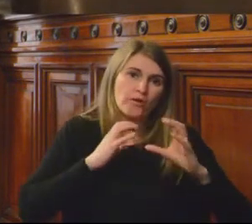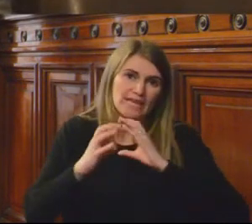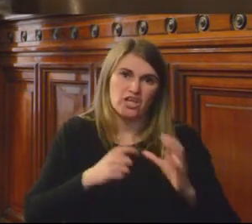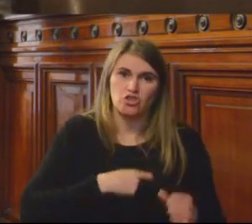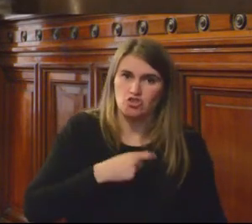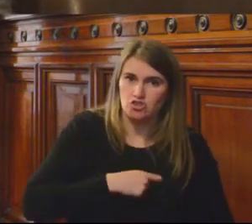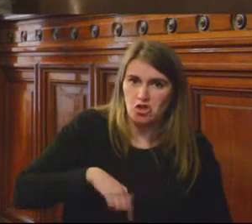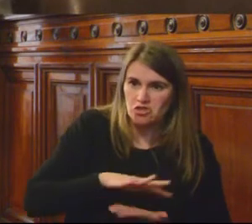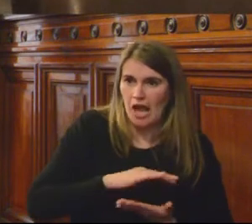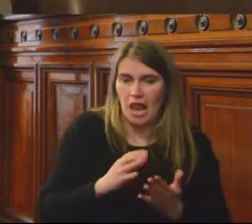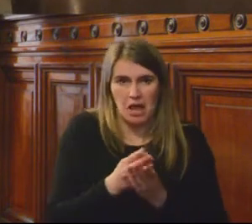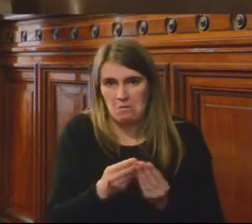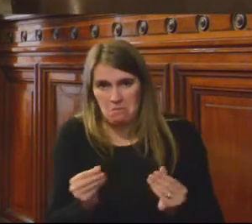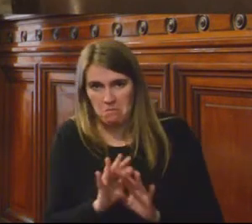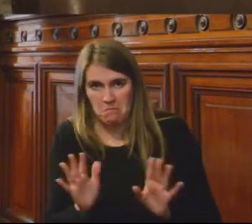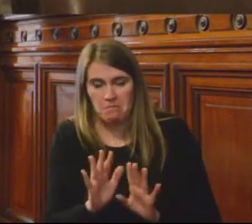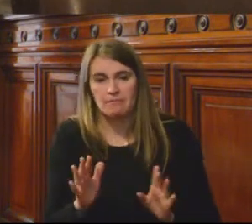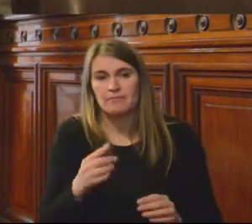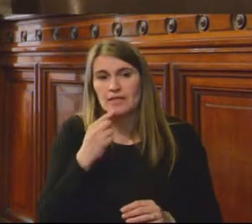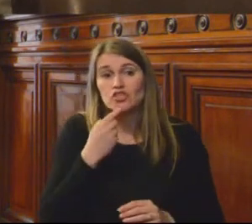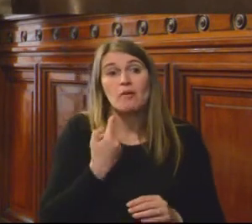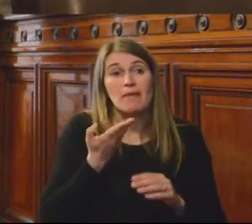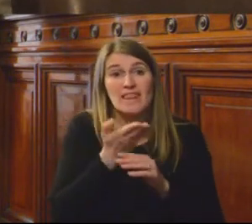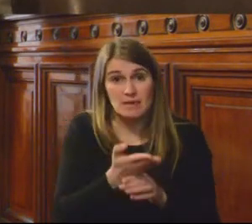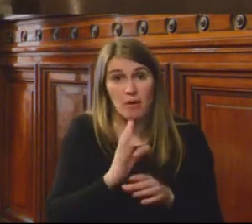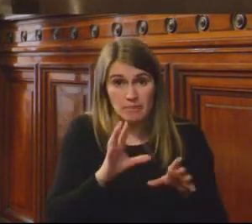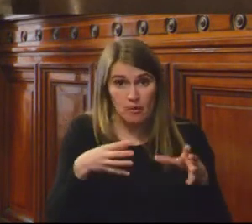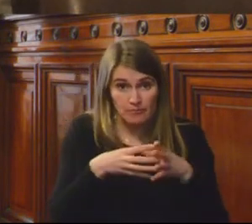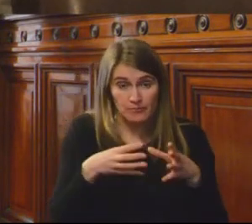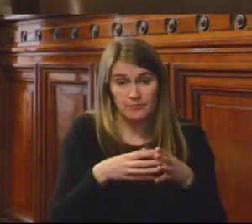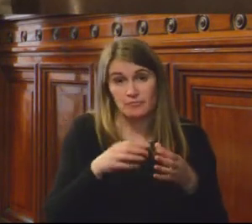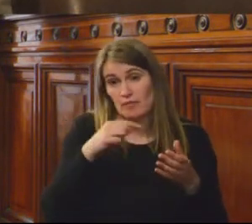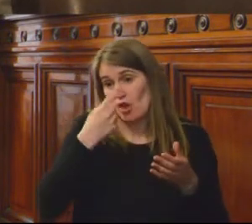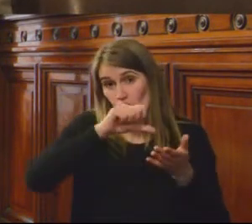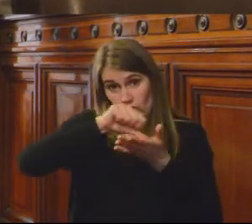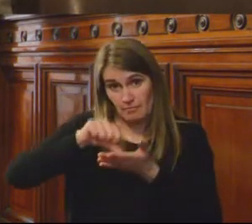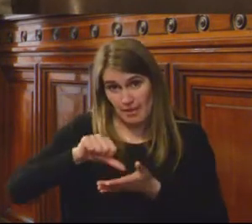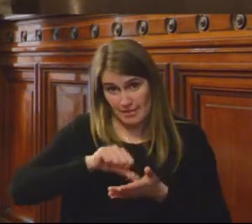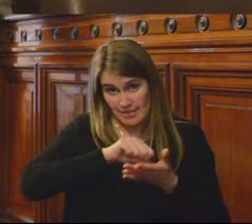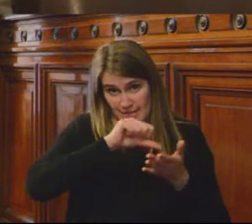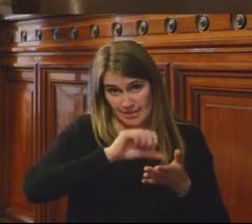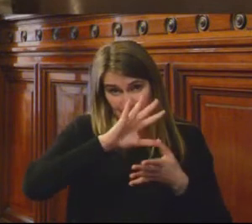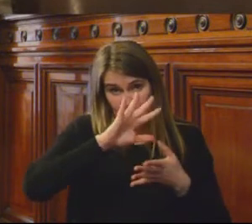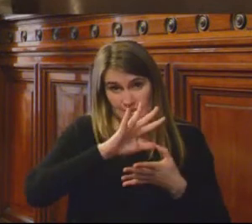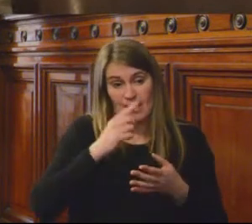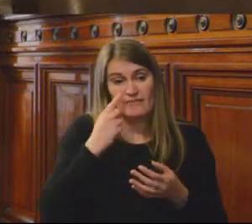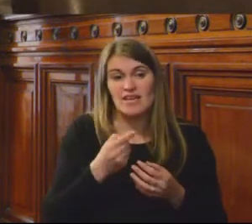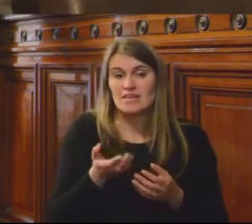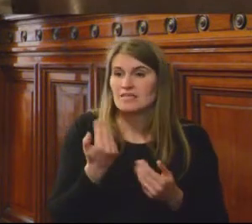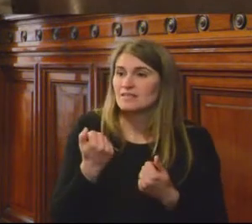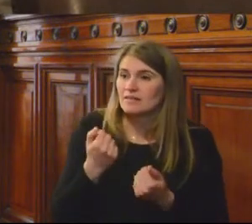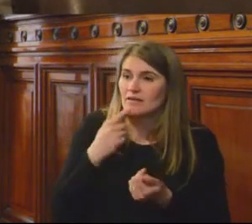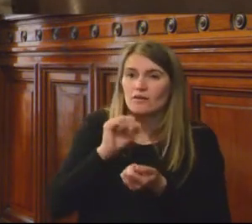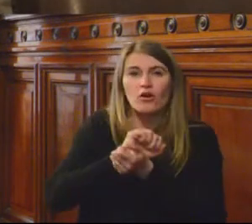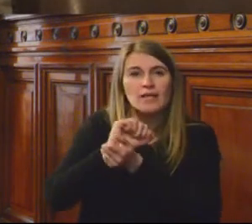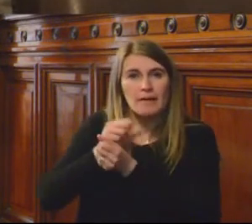incluso nosotros hemos pedido a la Corte Interamericana que levante las medidas provisionales que existen sobre los centros penitenciarios de nuestro